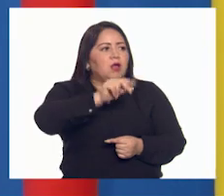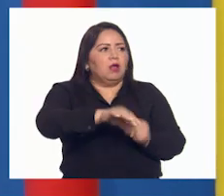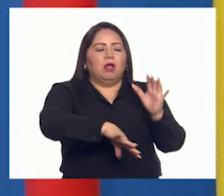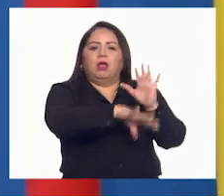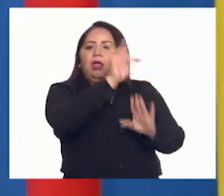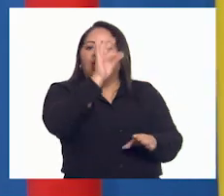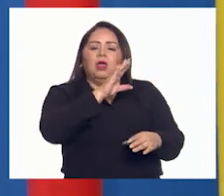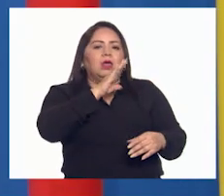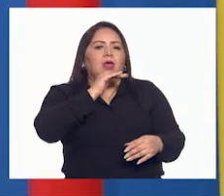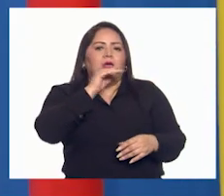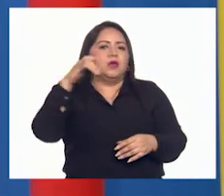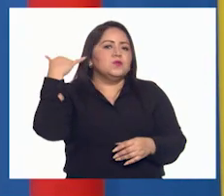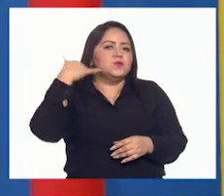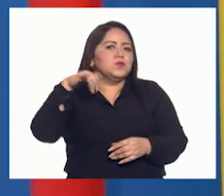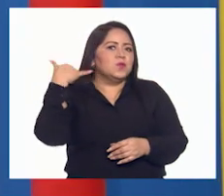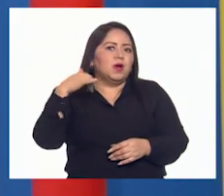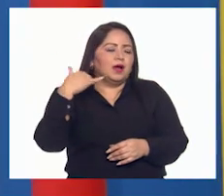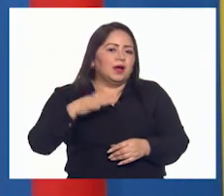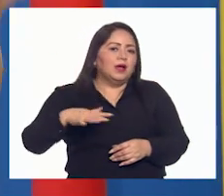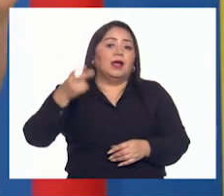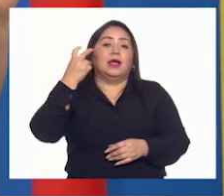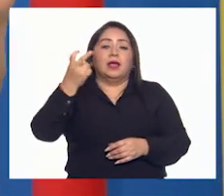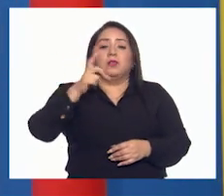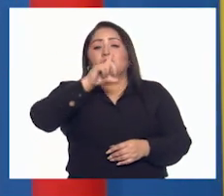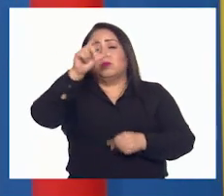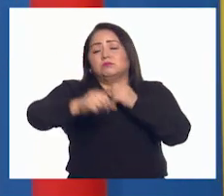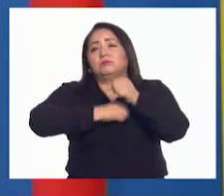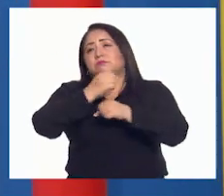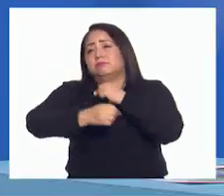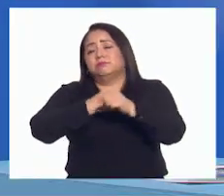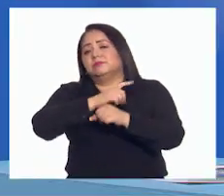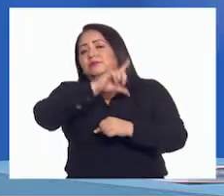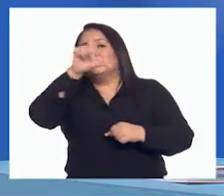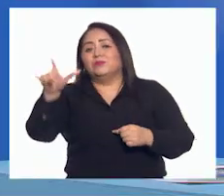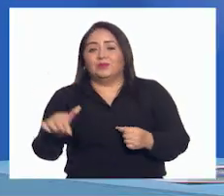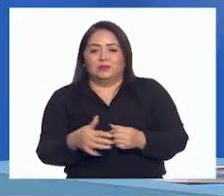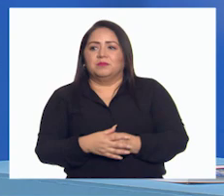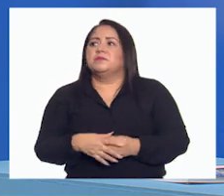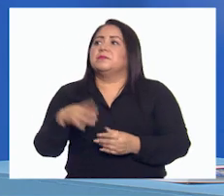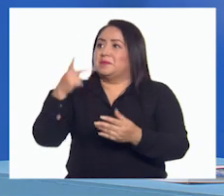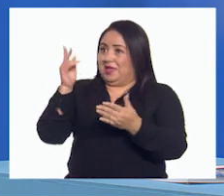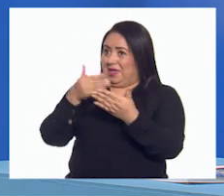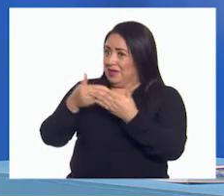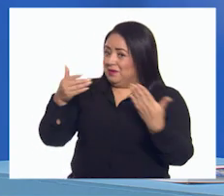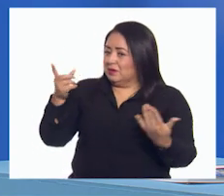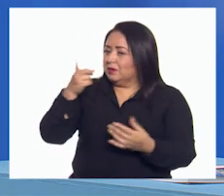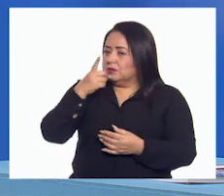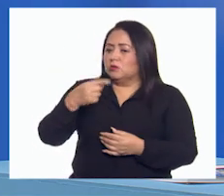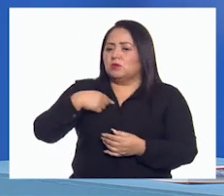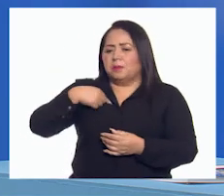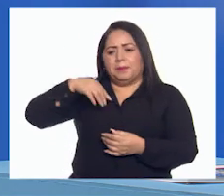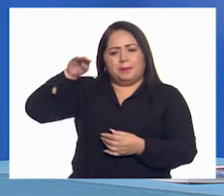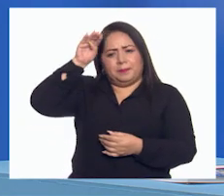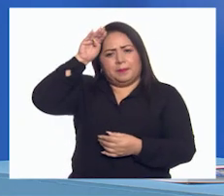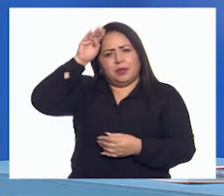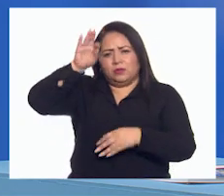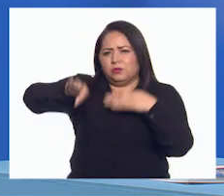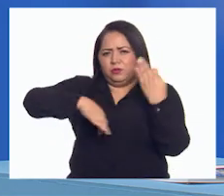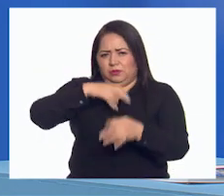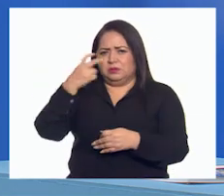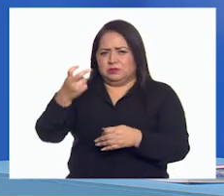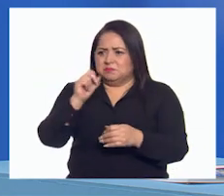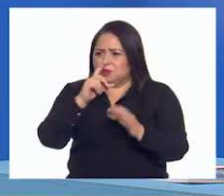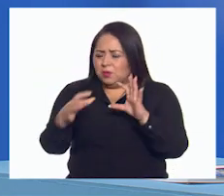de Yucatán. Su descubrimiento ocurrió años después. Ahora que lo mencionas, pienso que todos estos eventos